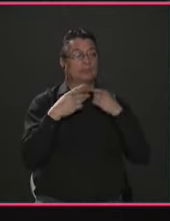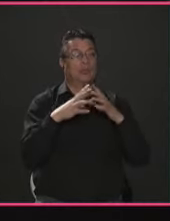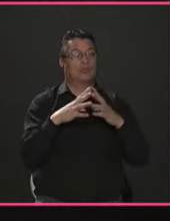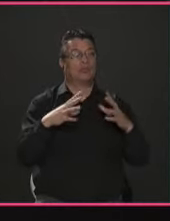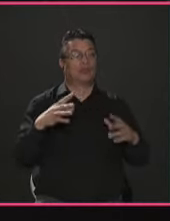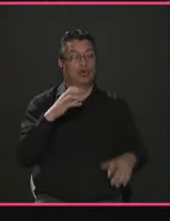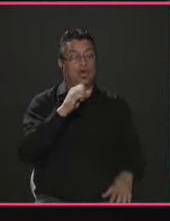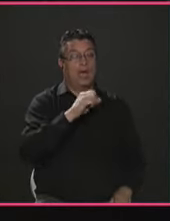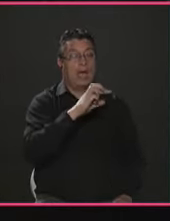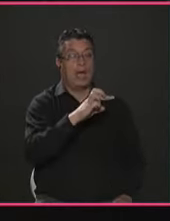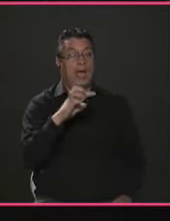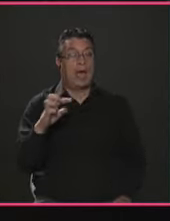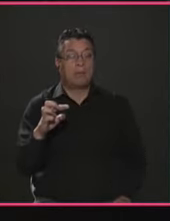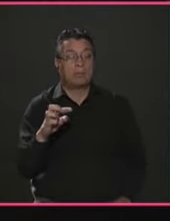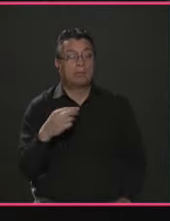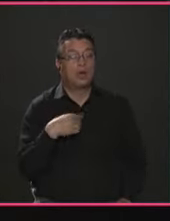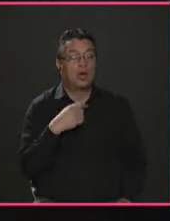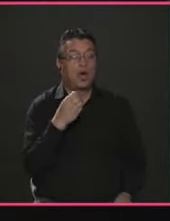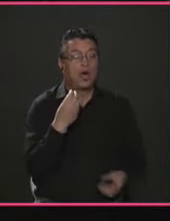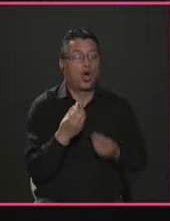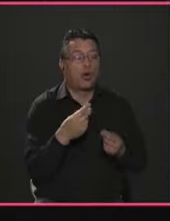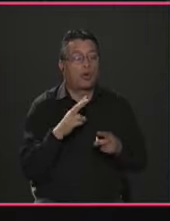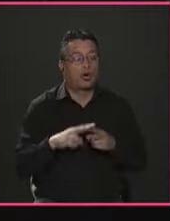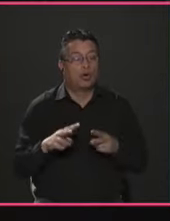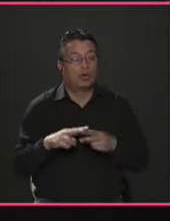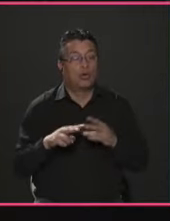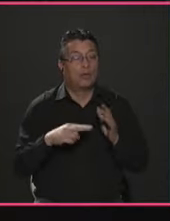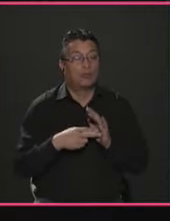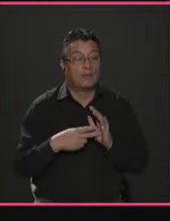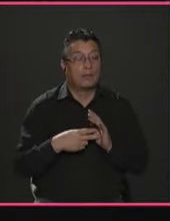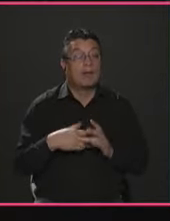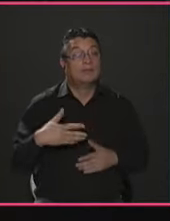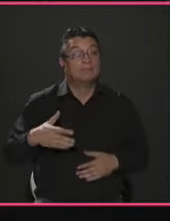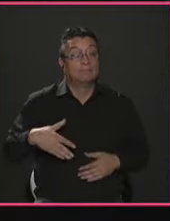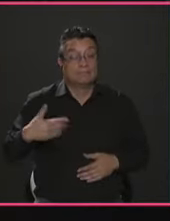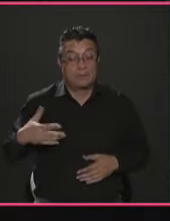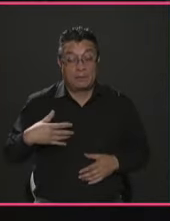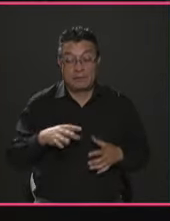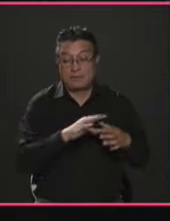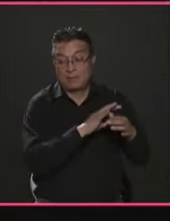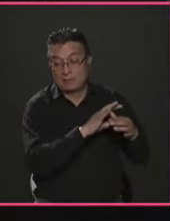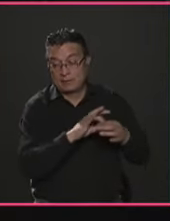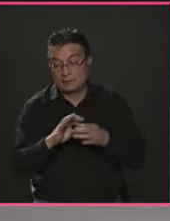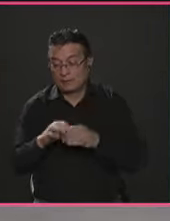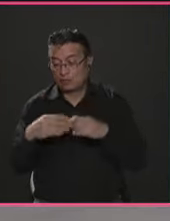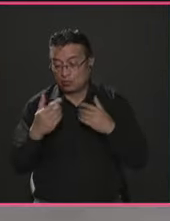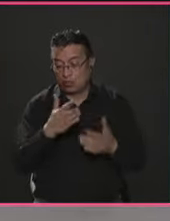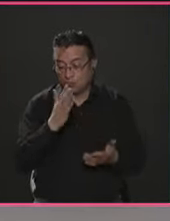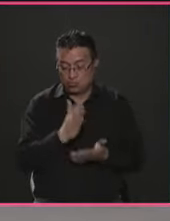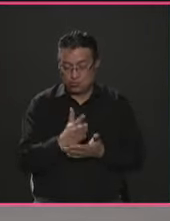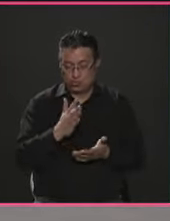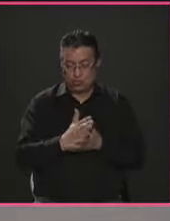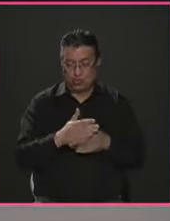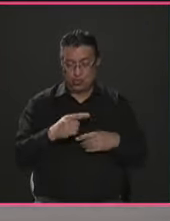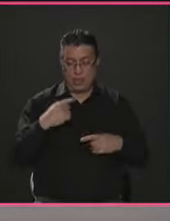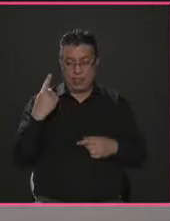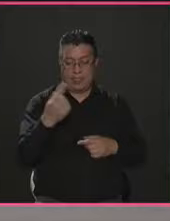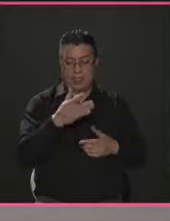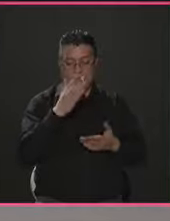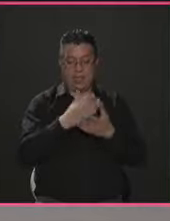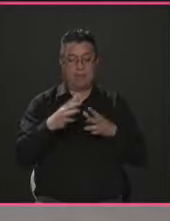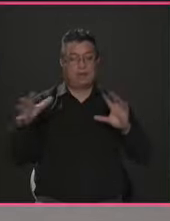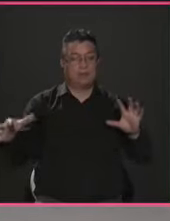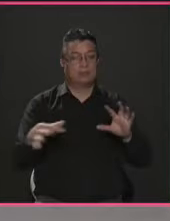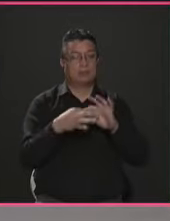aplicaciones cierto Entonces cómo resolvemos ese problema porque Lamentablemente lo que está pasando Es que estamos en estricto rigor deberíamos estar asociando